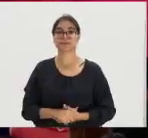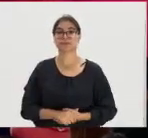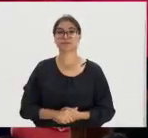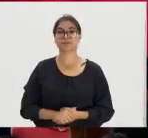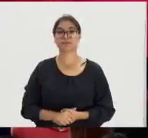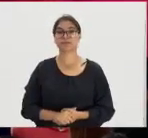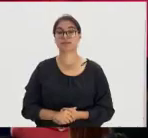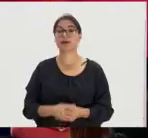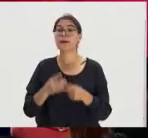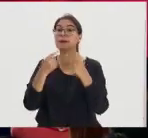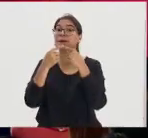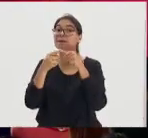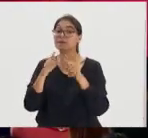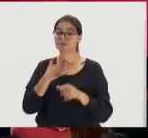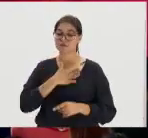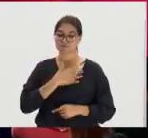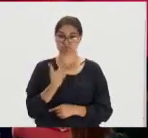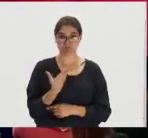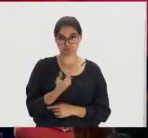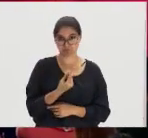Pero como el que nada debe.